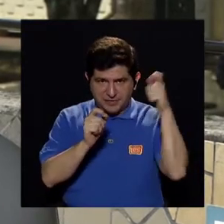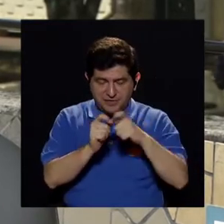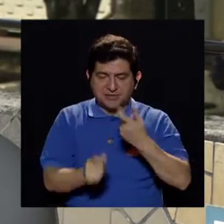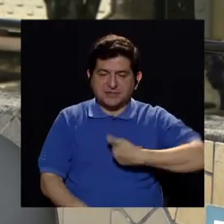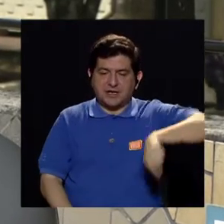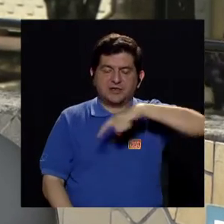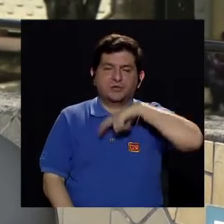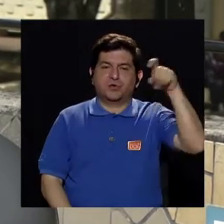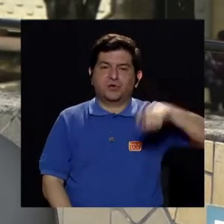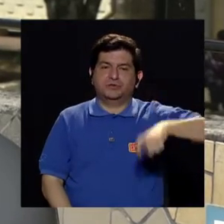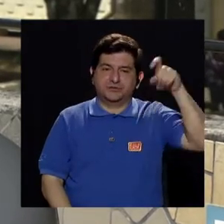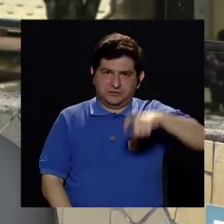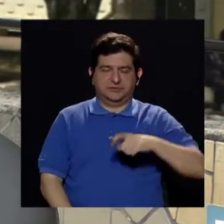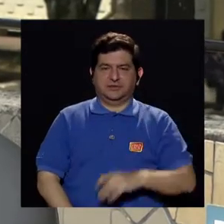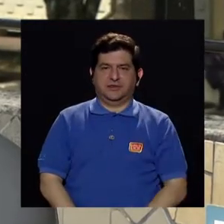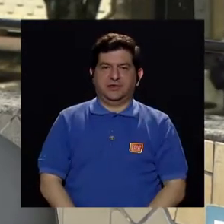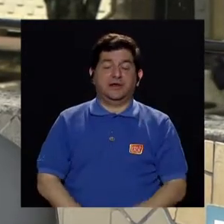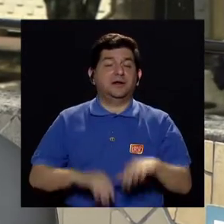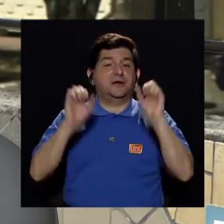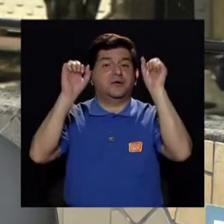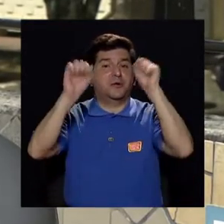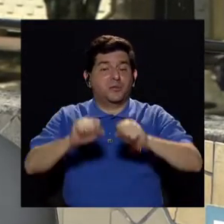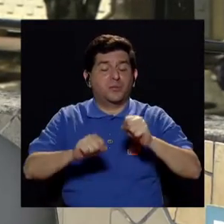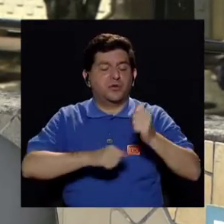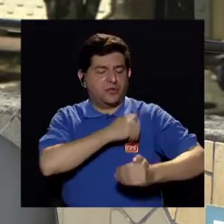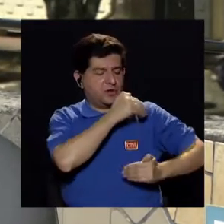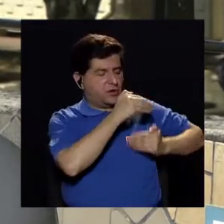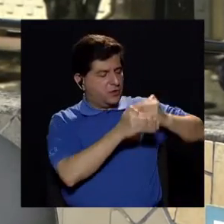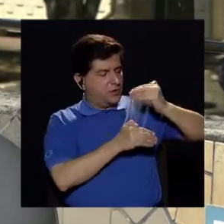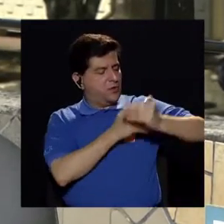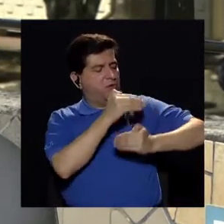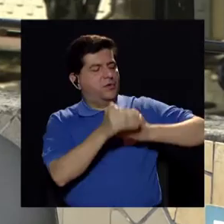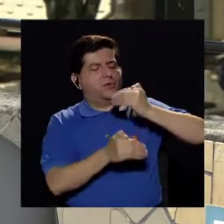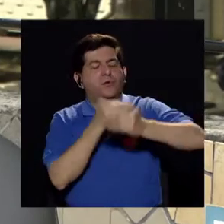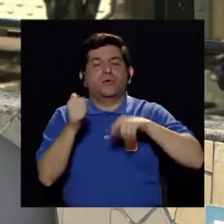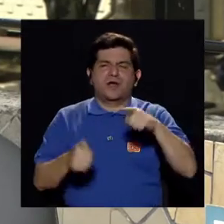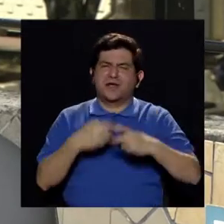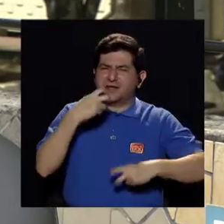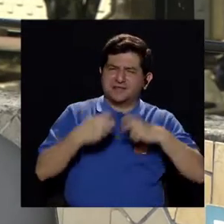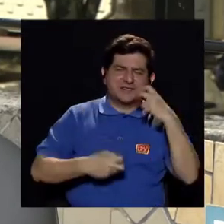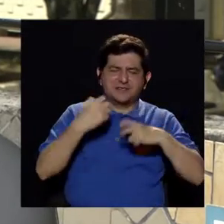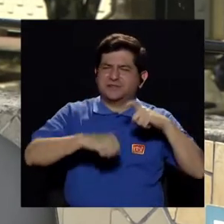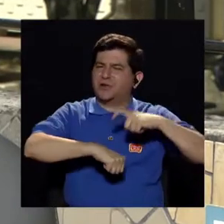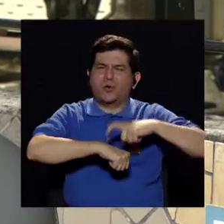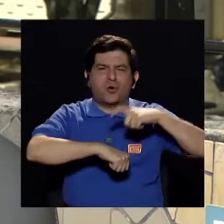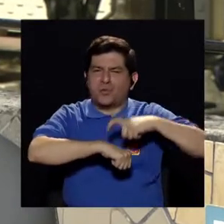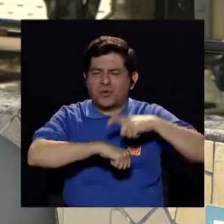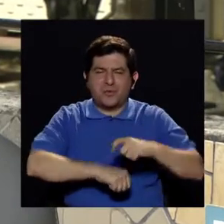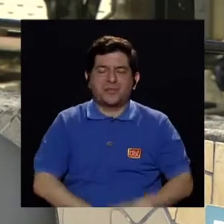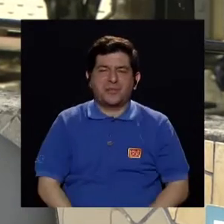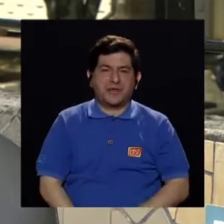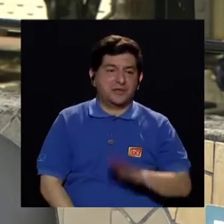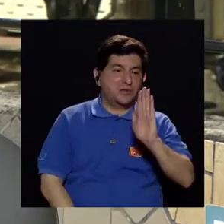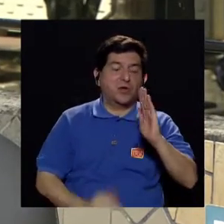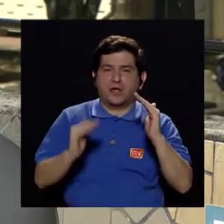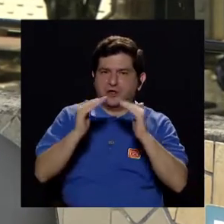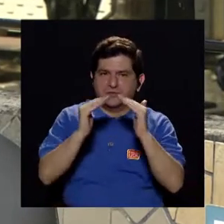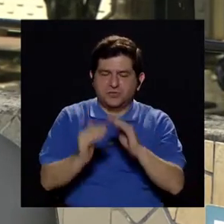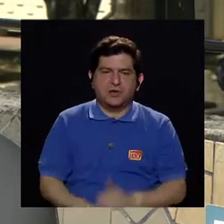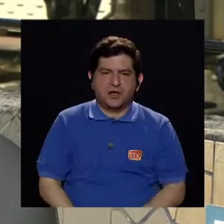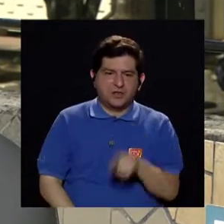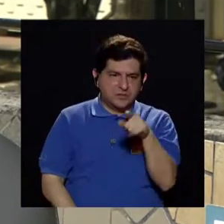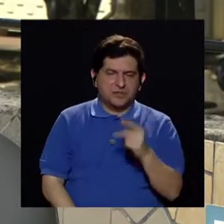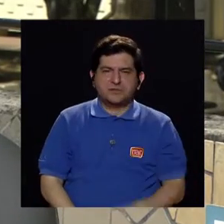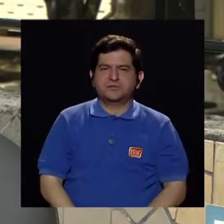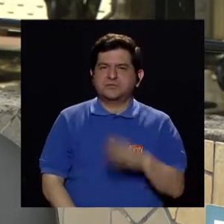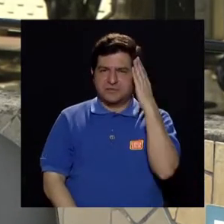que necesitamos para poder evolucionar. Esas crisis, ese momento allá en sus casas que están viendo, eso que